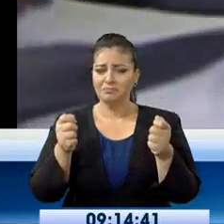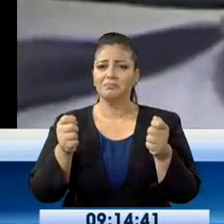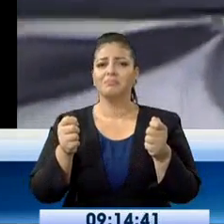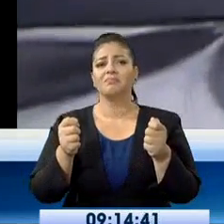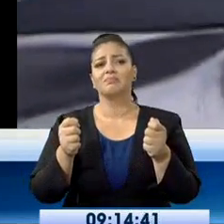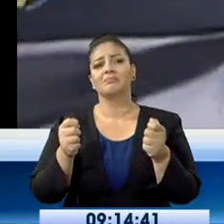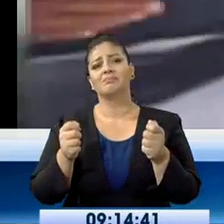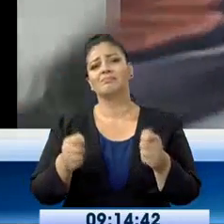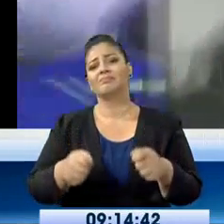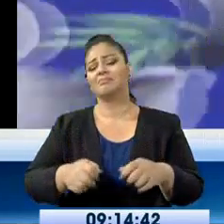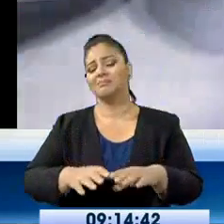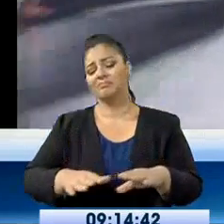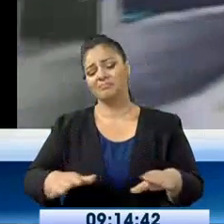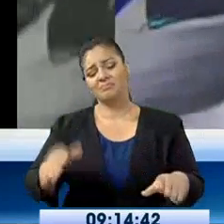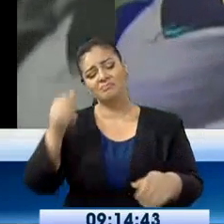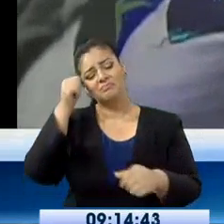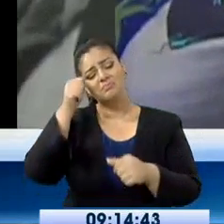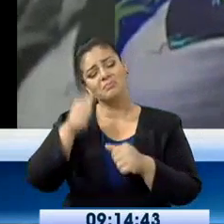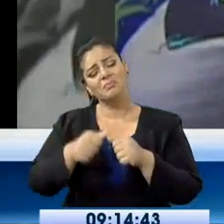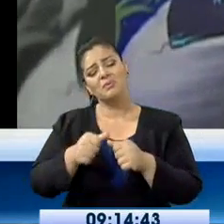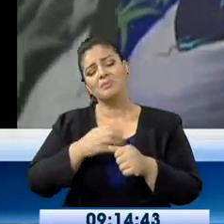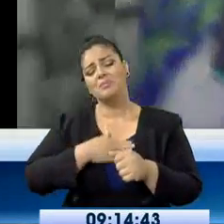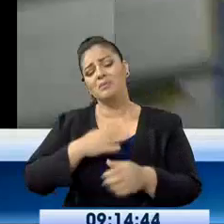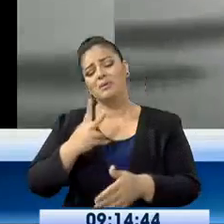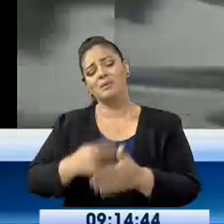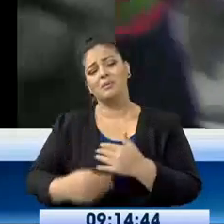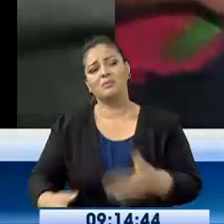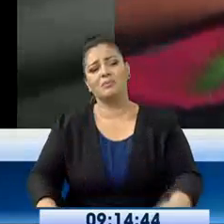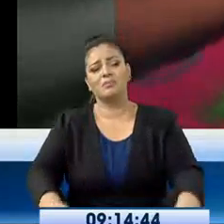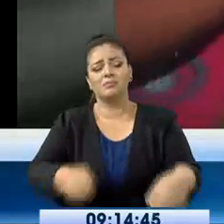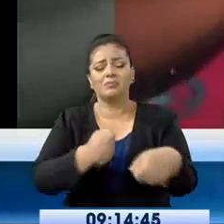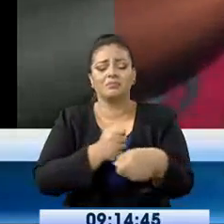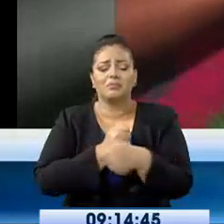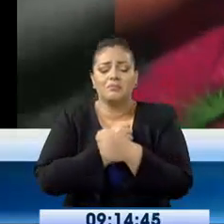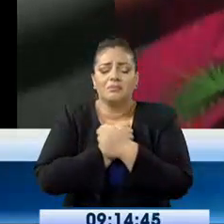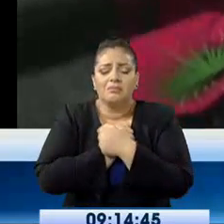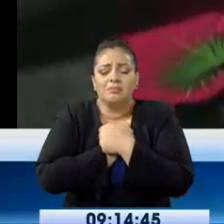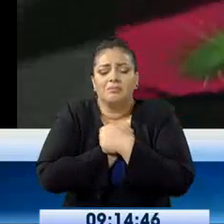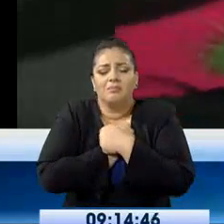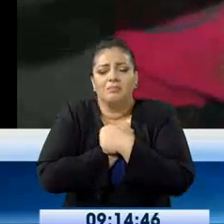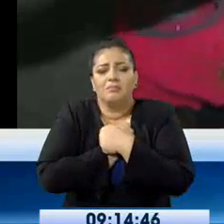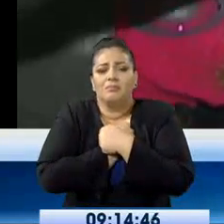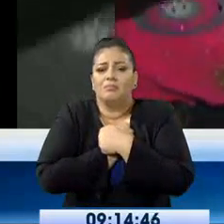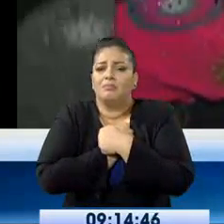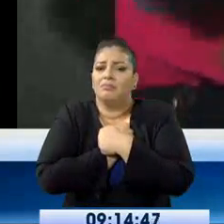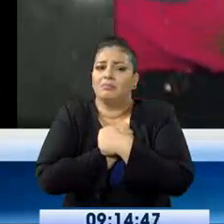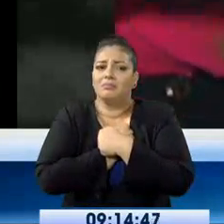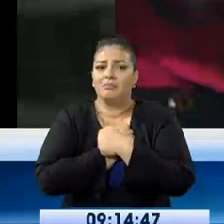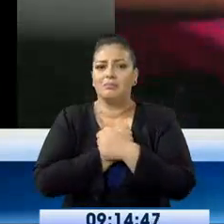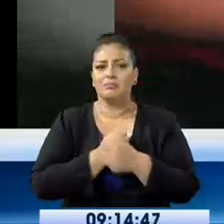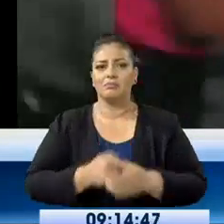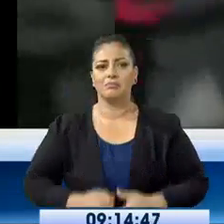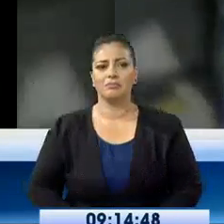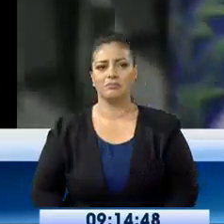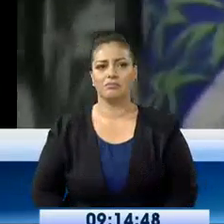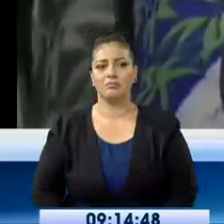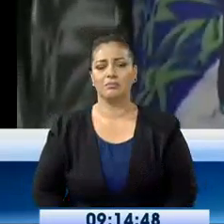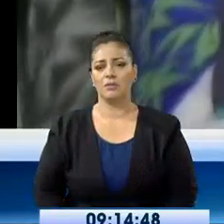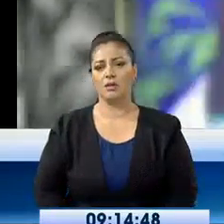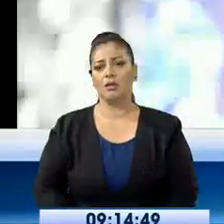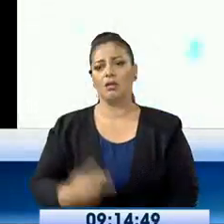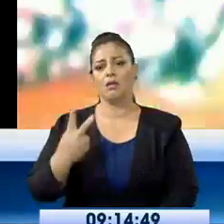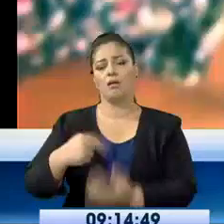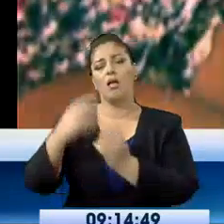ahí de recuerdo. Con esto yo me aferro que mi hijo para mí no está muerto. Nunca lo voy a